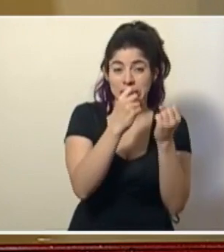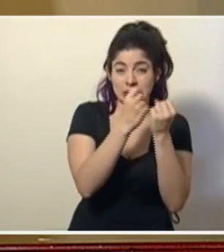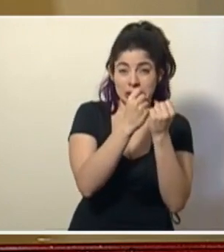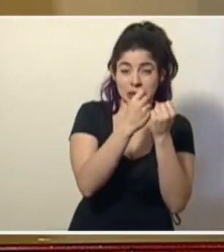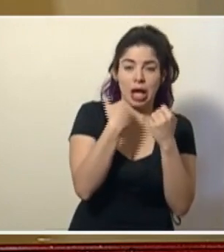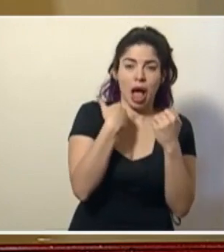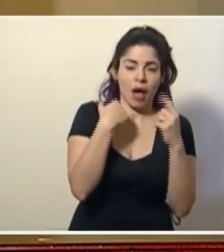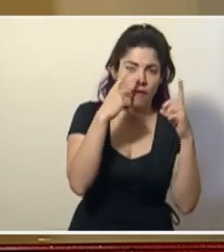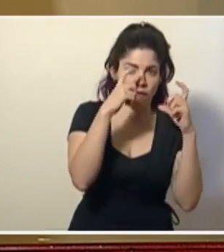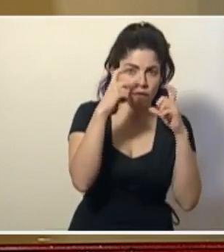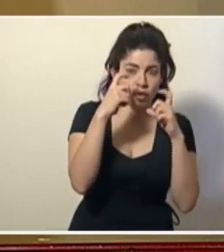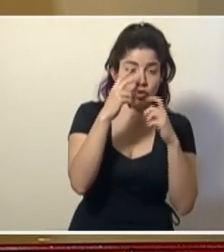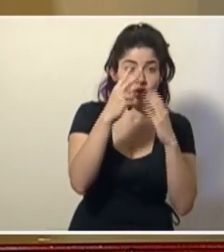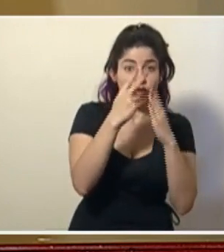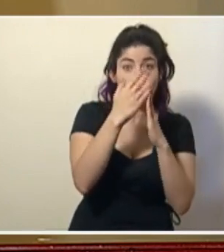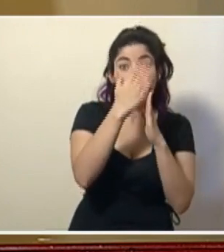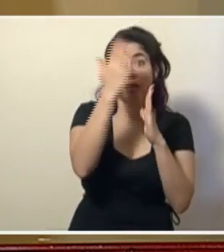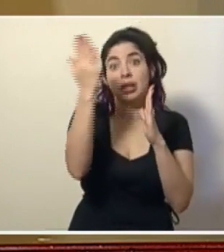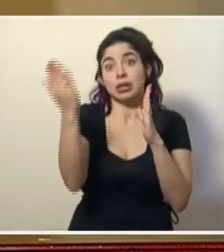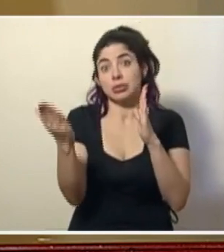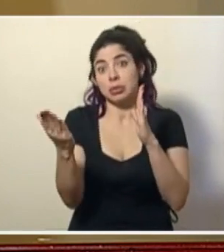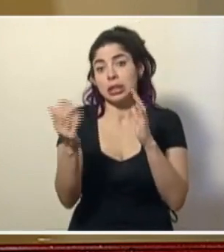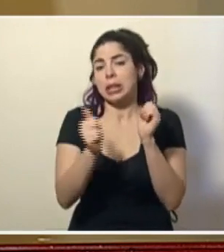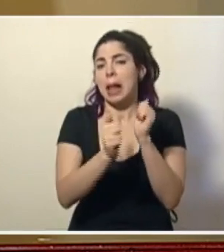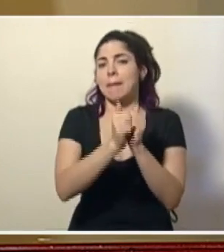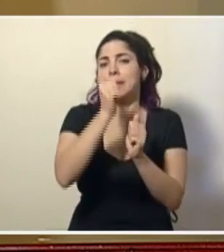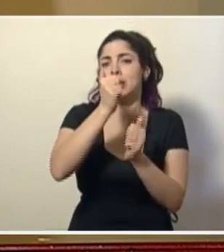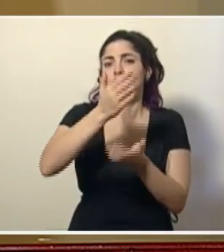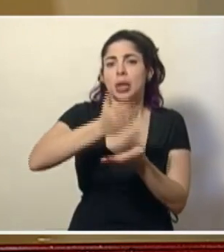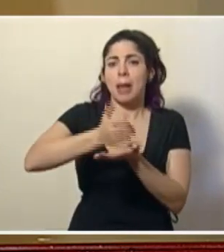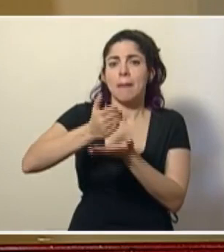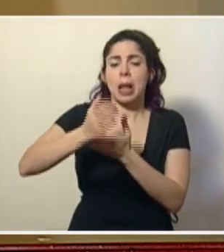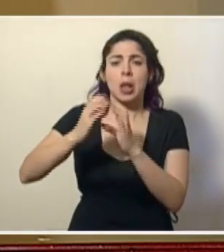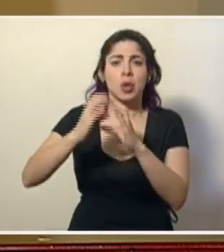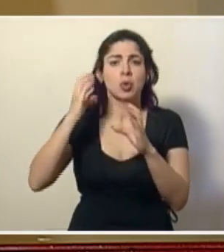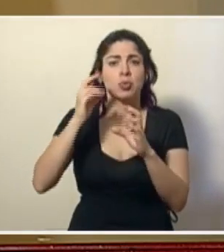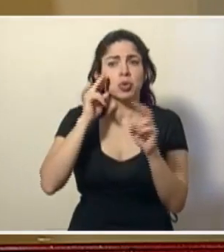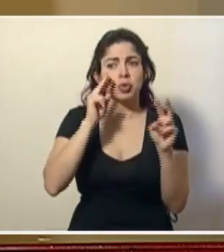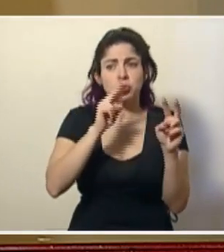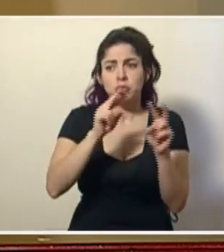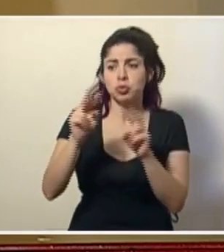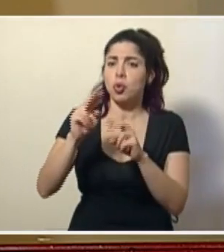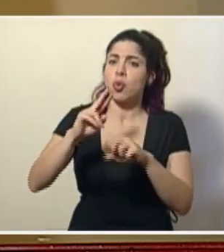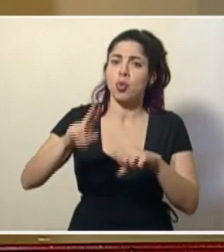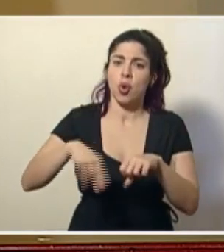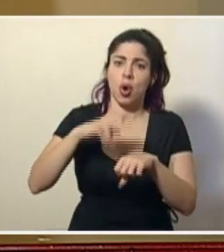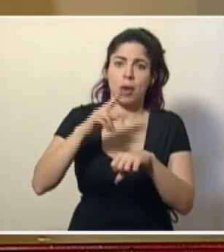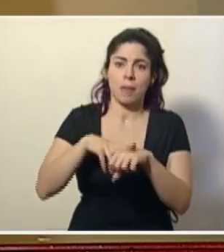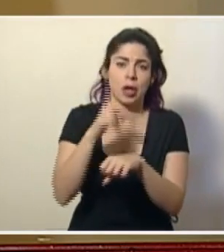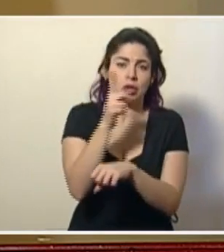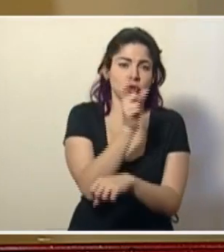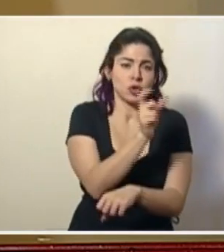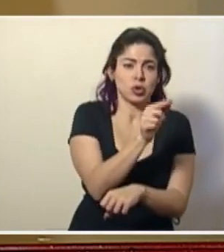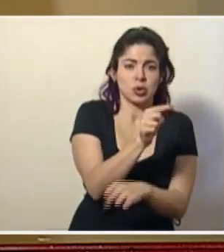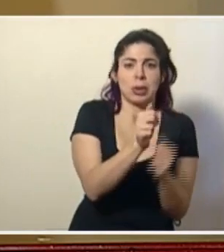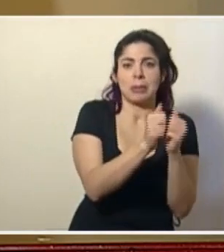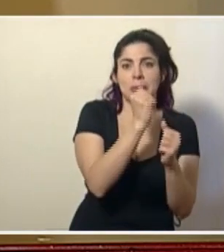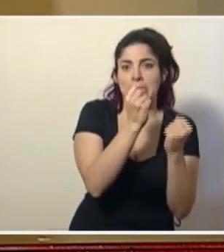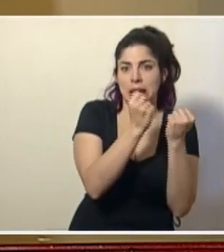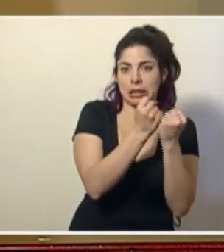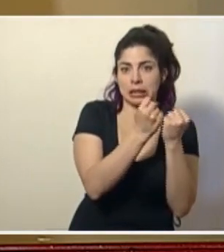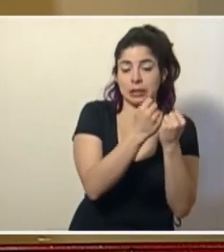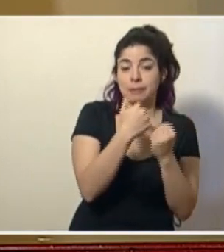y tengo las fotografías, la mayor parte de las paradas lucían de una condición normal. Aquí yo quiero mencionar